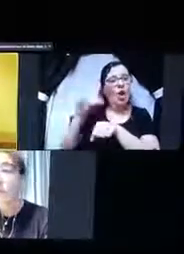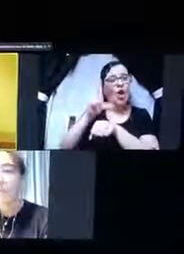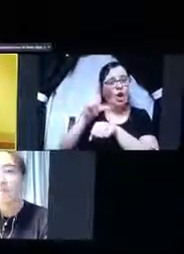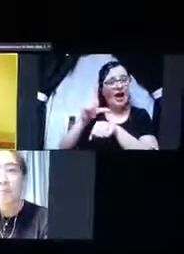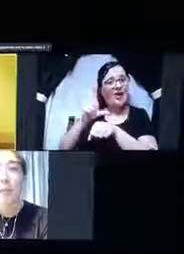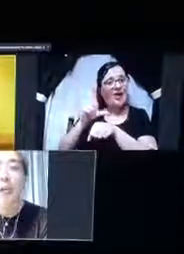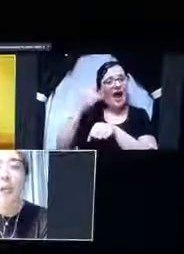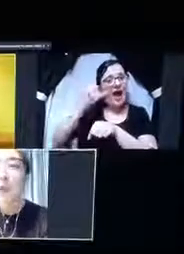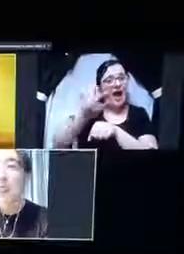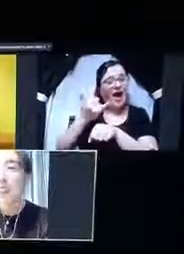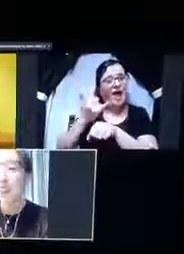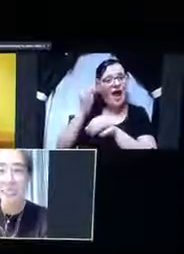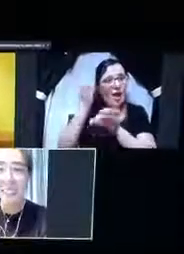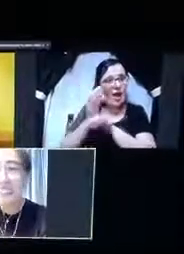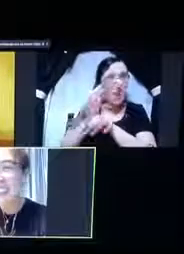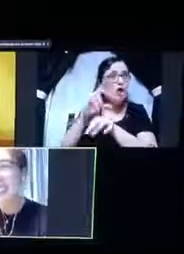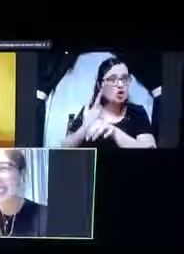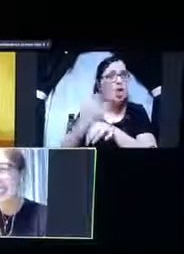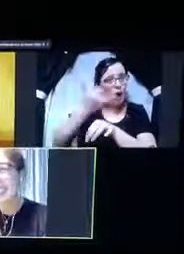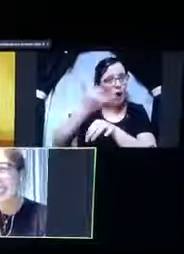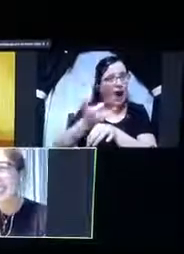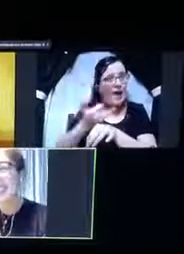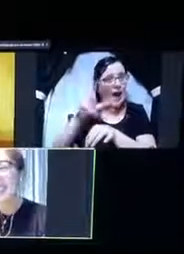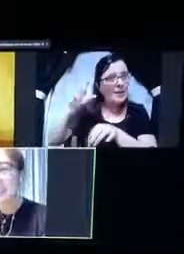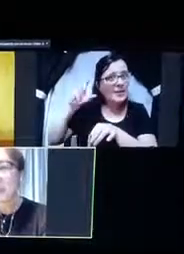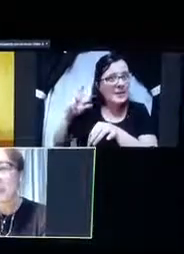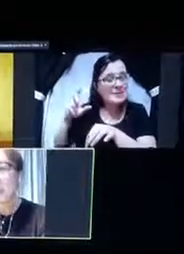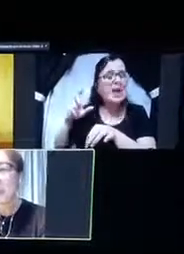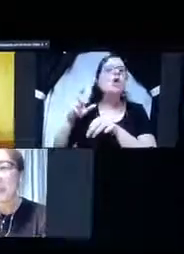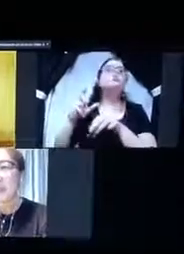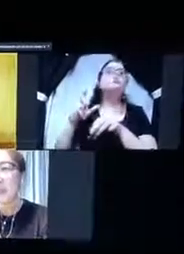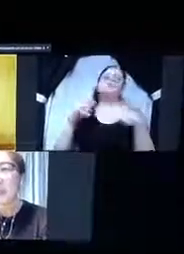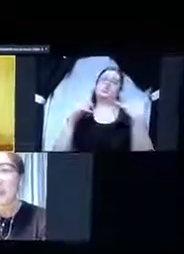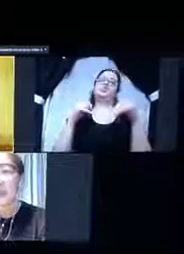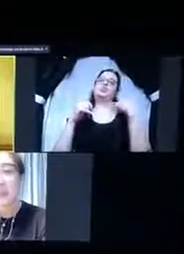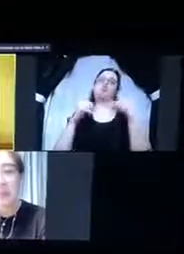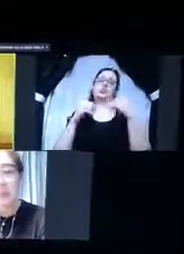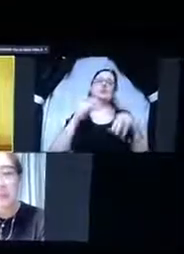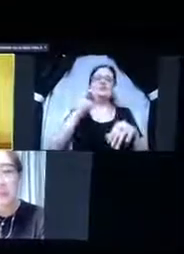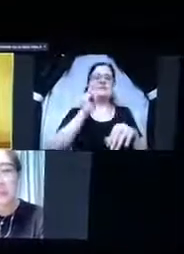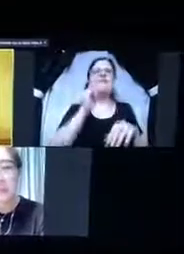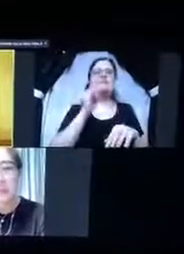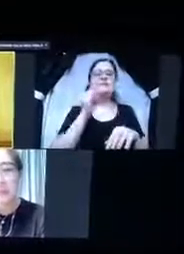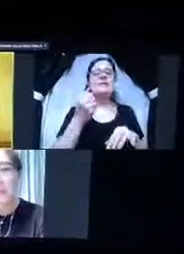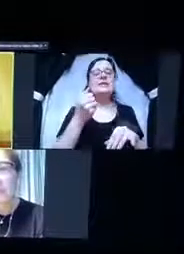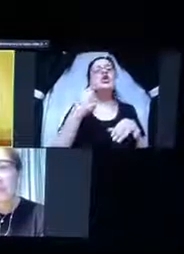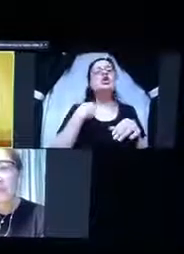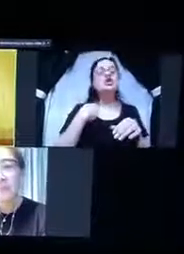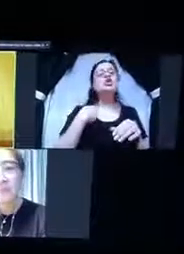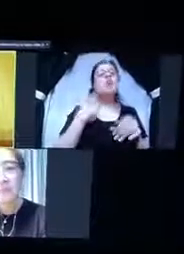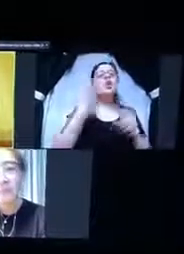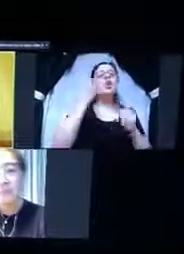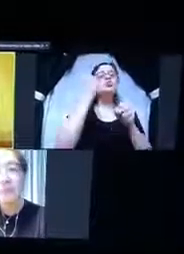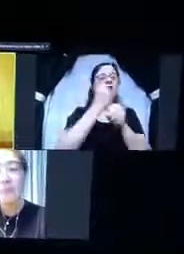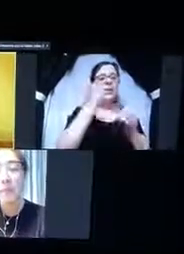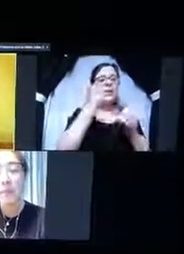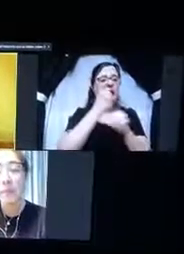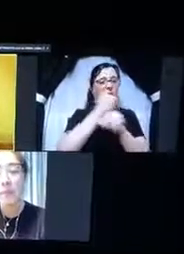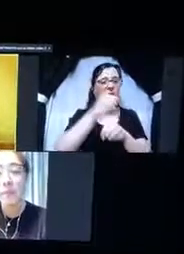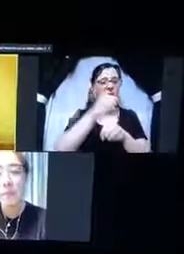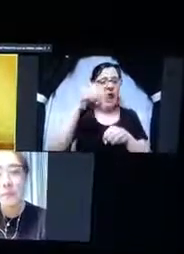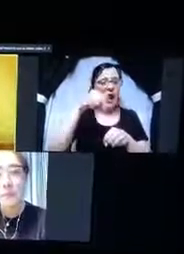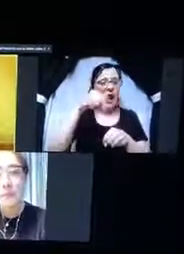Bueno. Vamos a hacerlo cortito. Sí, lo hacemos cortito. Yo tuve la experiencia de trabajar en el Próbolo de Buenos Aires